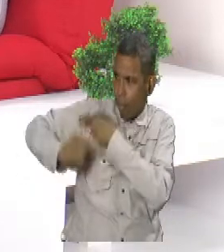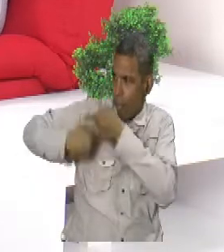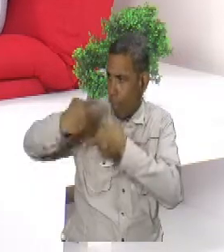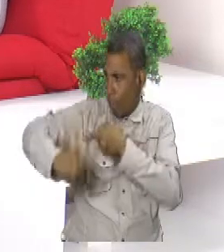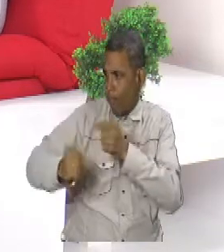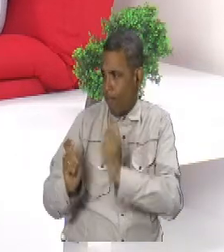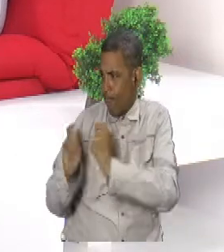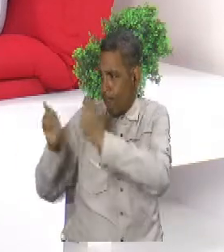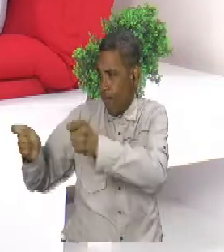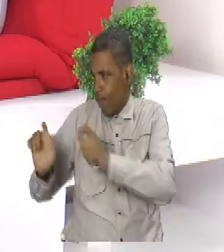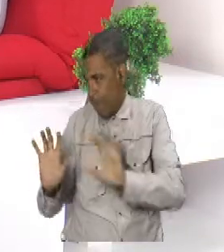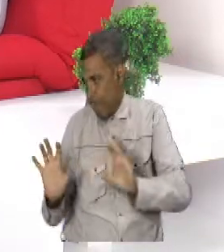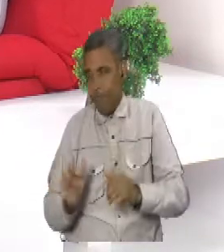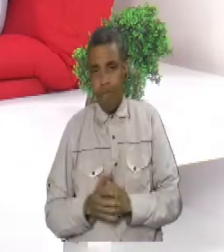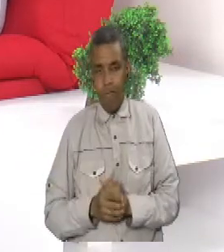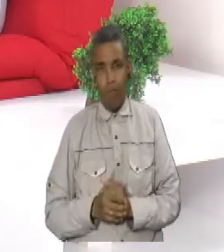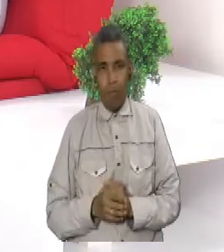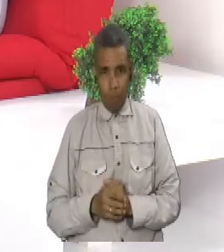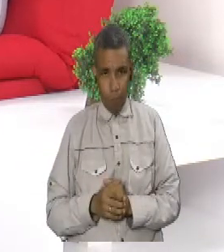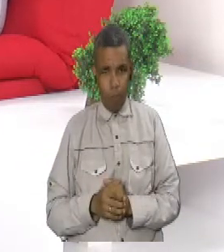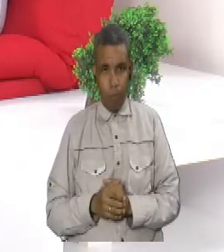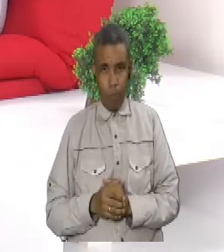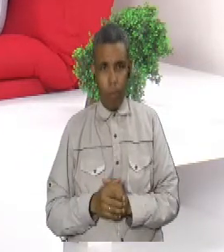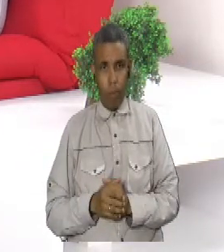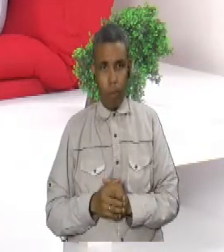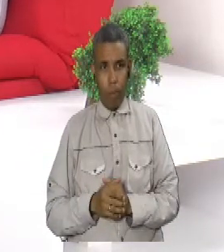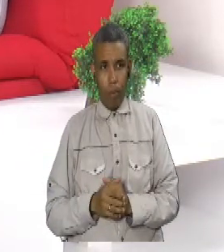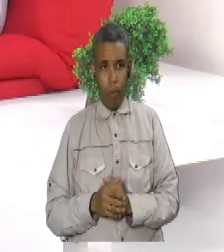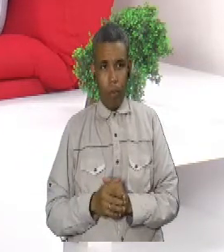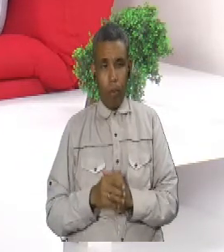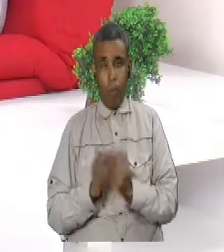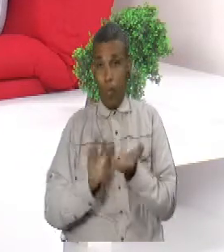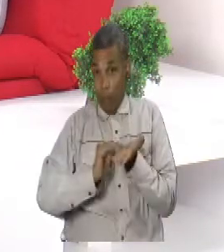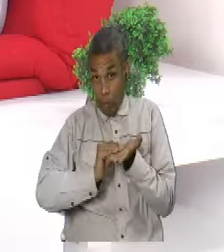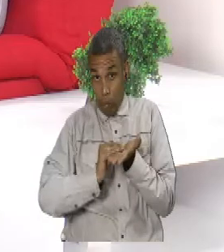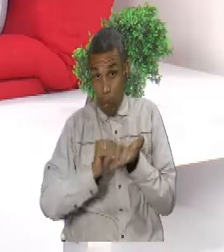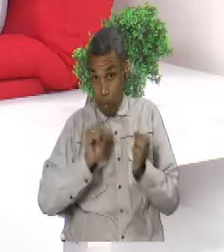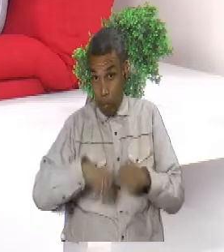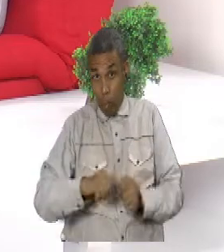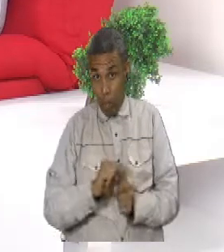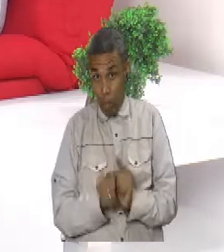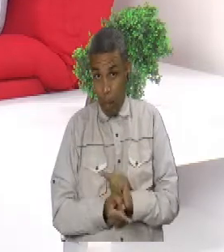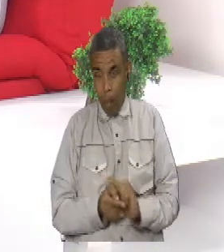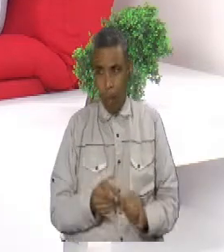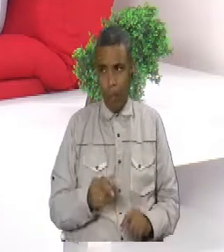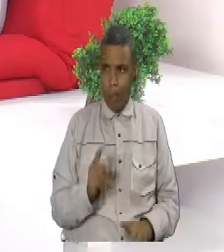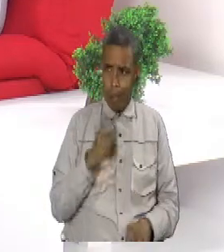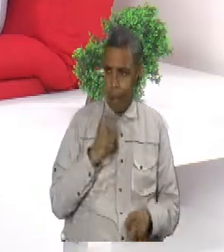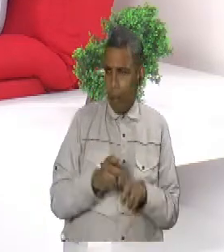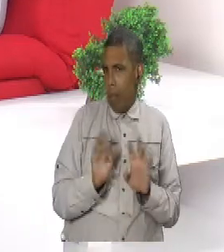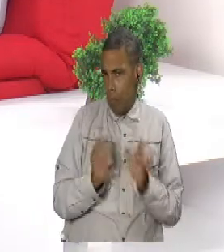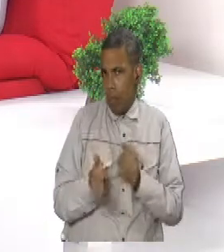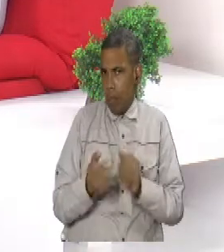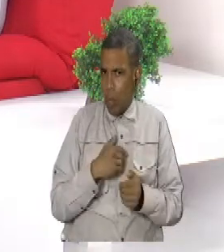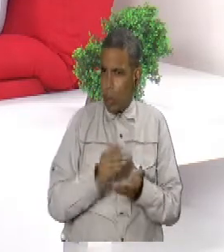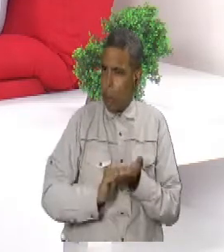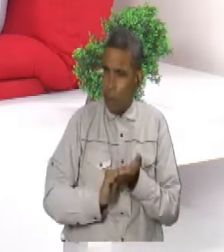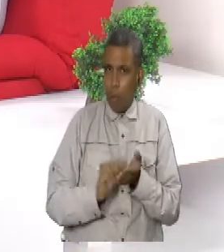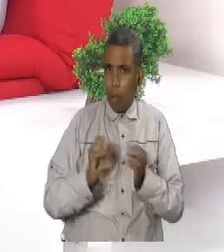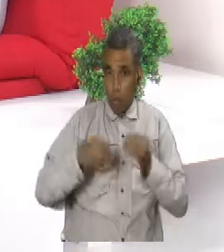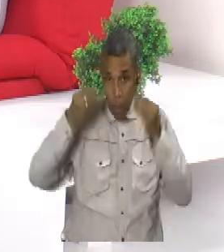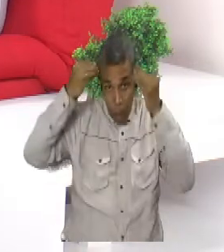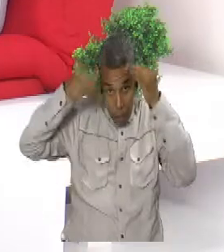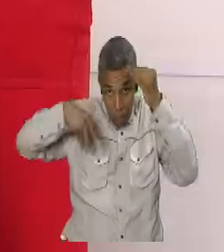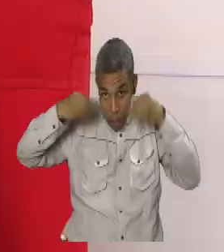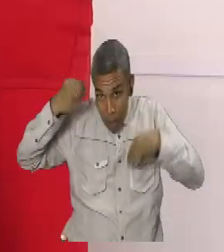remediar? Es difícil de remediar, se puede trabajar sobre el mismo, se puede trabajar sobre prolongar un poco la vida del